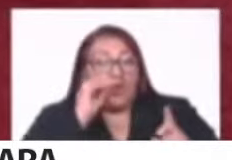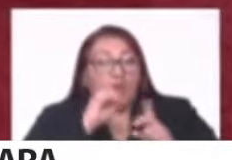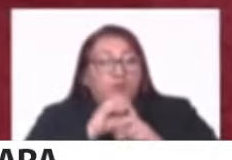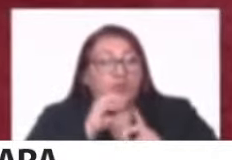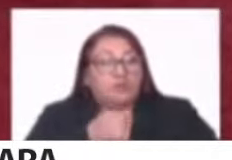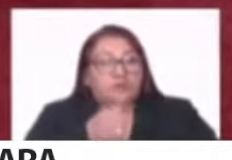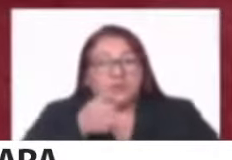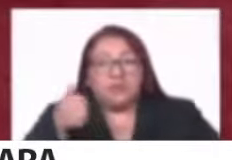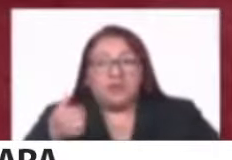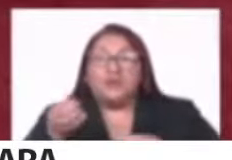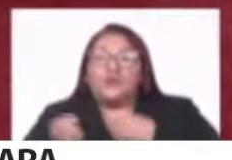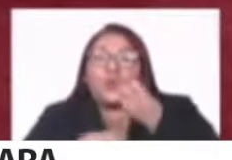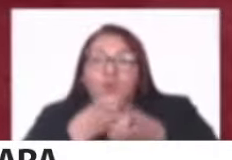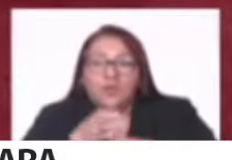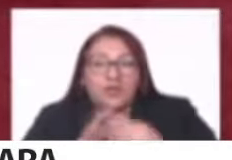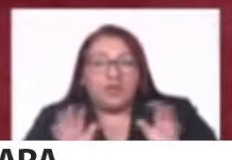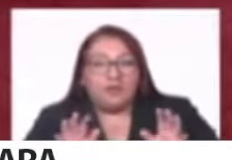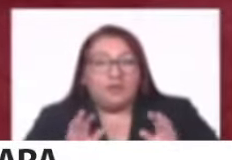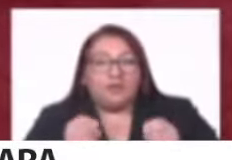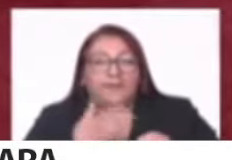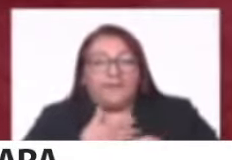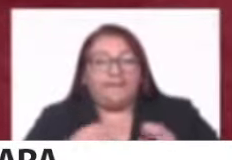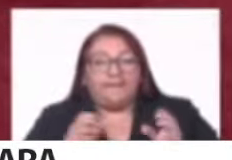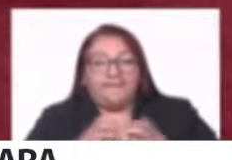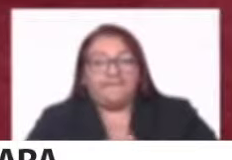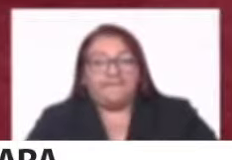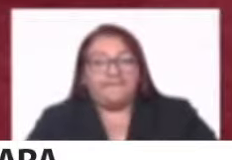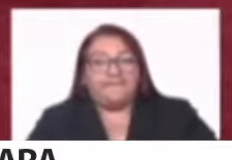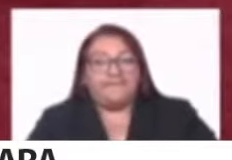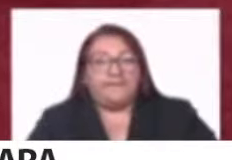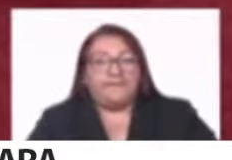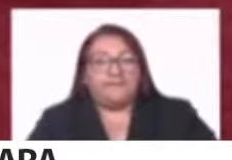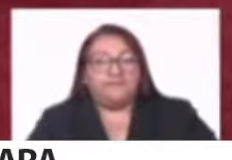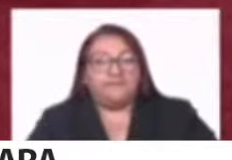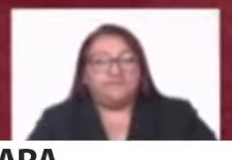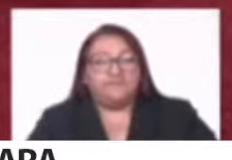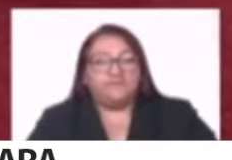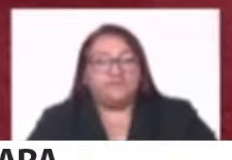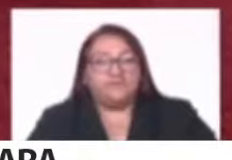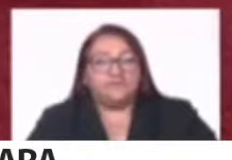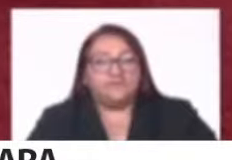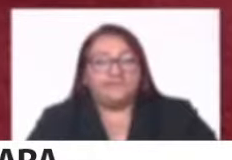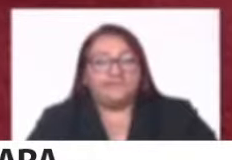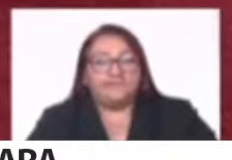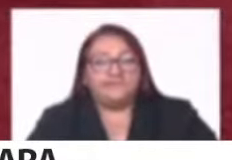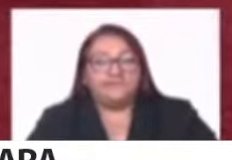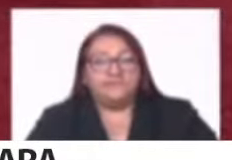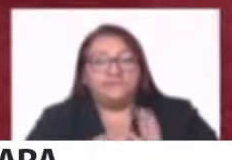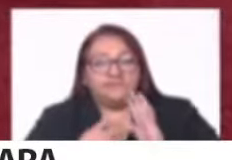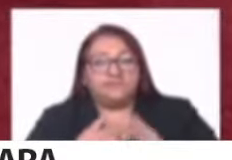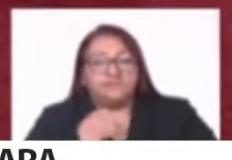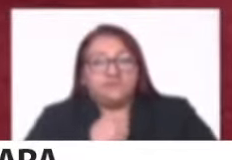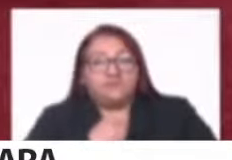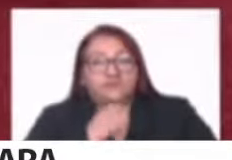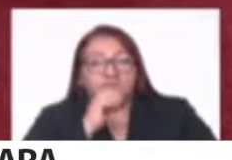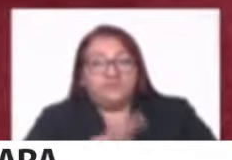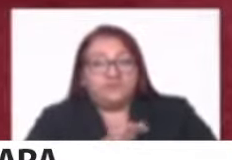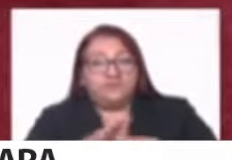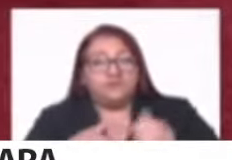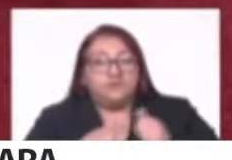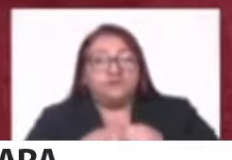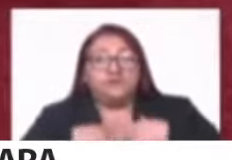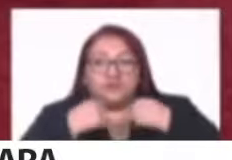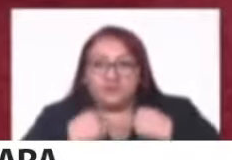centrales he relatado en mi calidad de presidente del Consejo de Ministros, refleja nuestro compromiso con la estabilidad